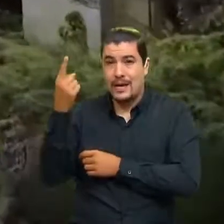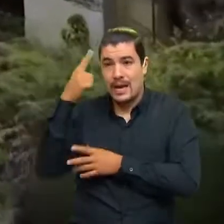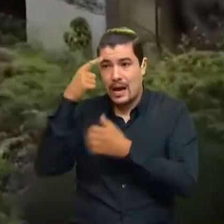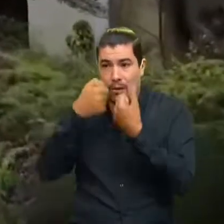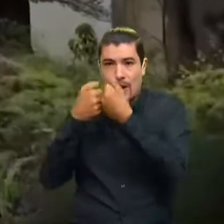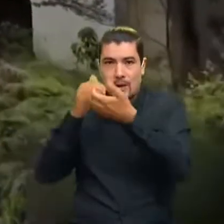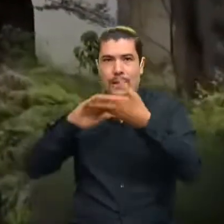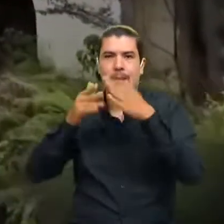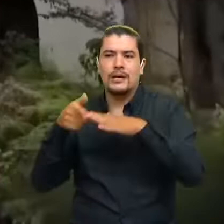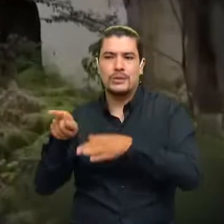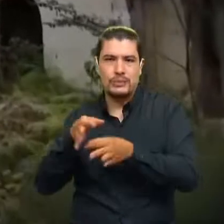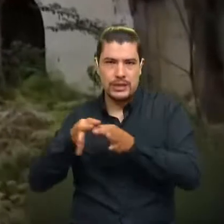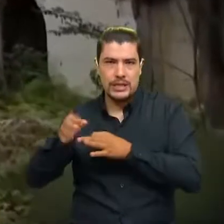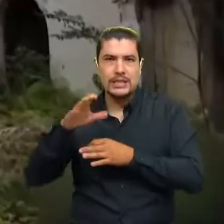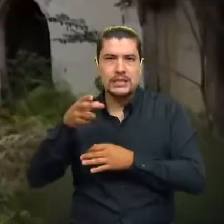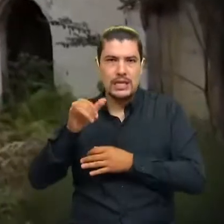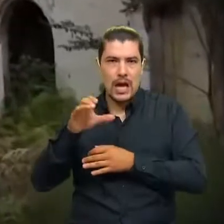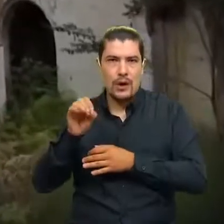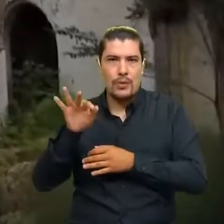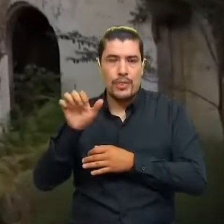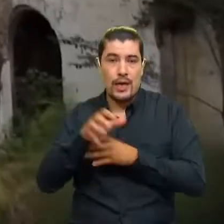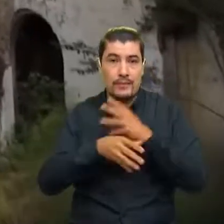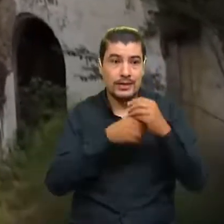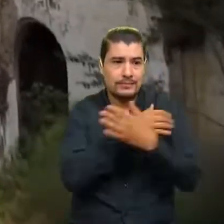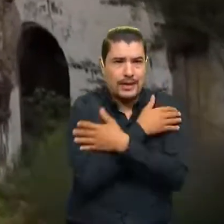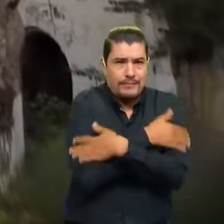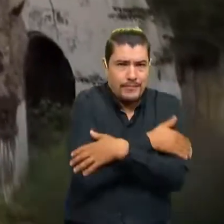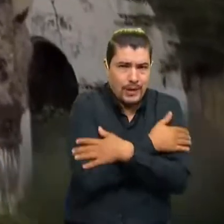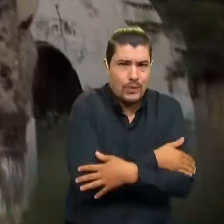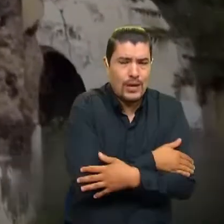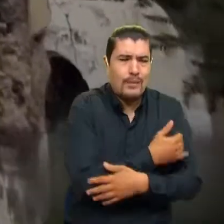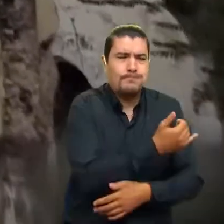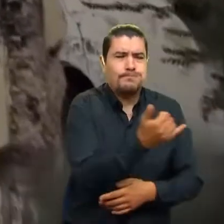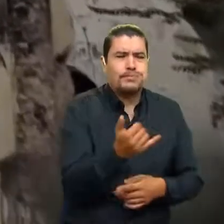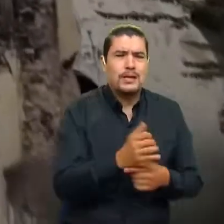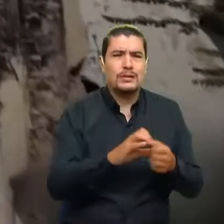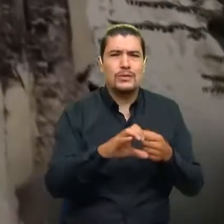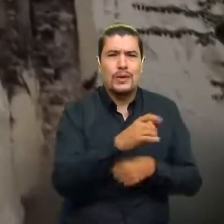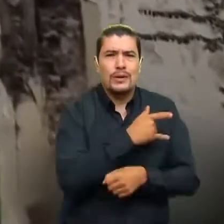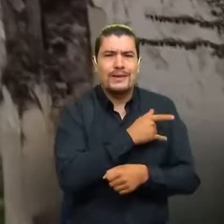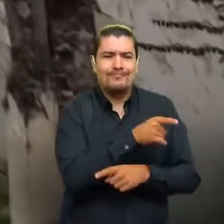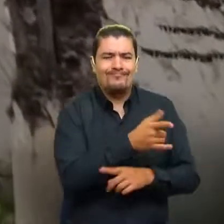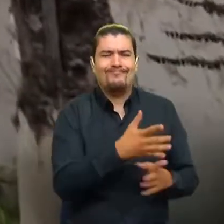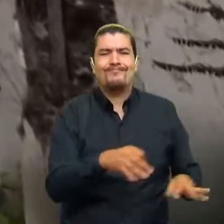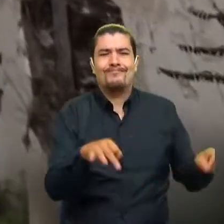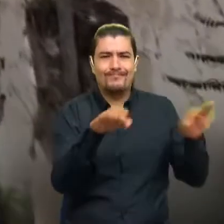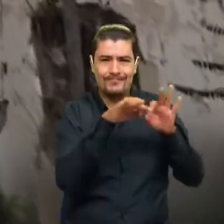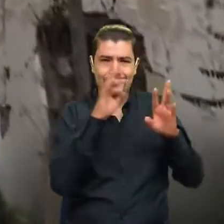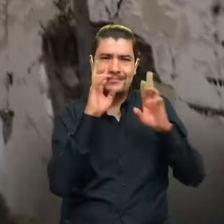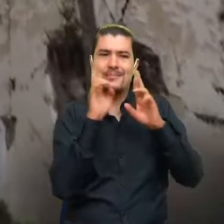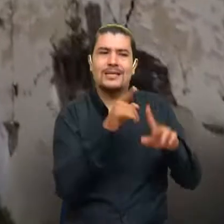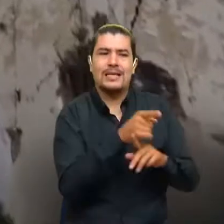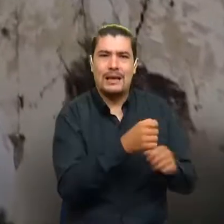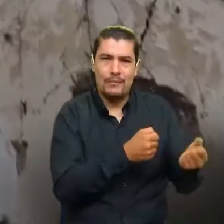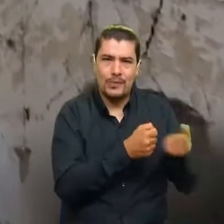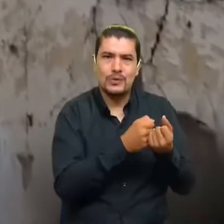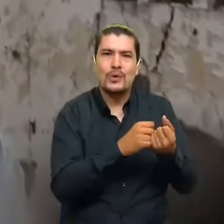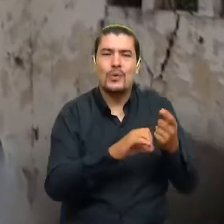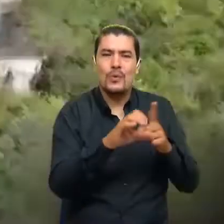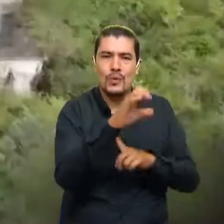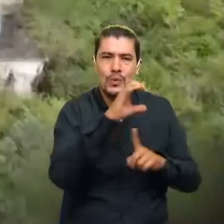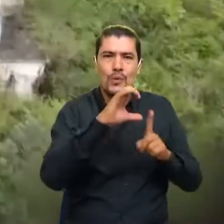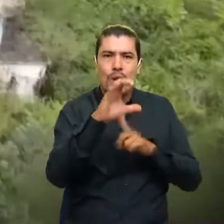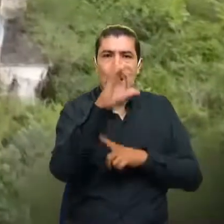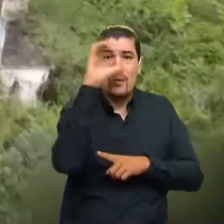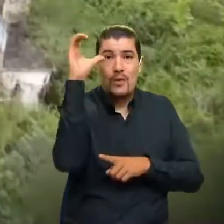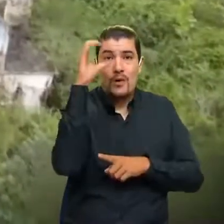Chinácota. Estuvimos en Pamplona, la ciudad mitrada y esta ciudad universitaria que le dio también gran importancia a todo lo que fue el